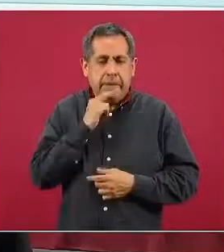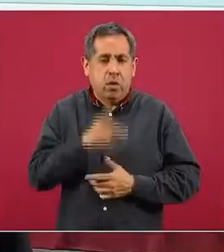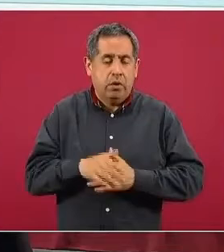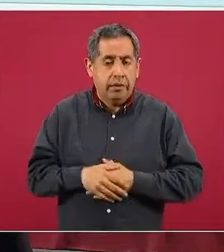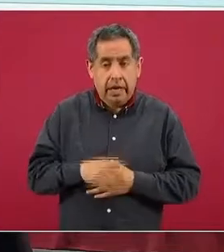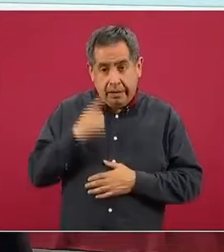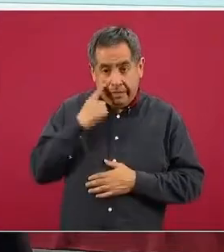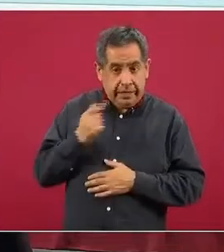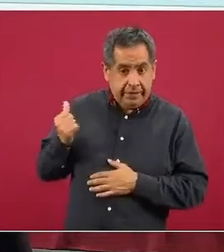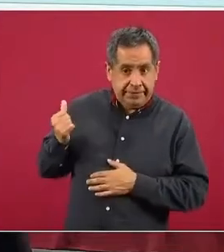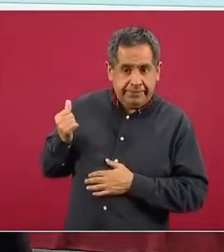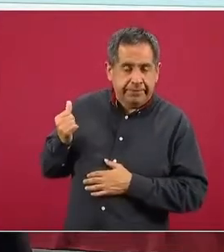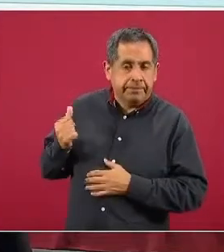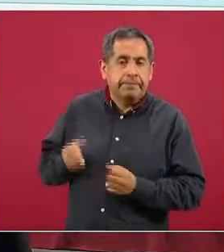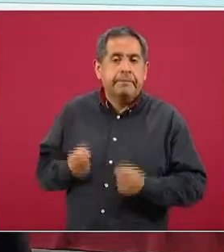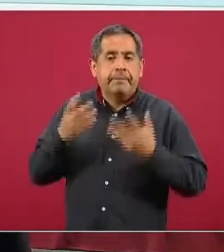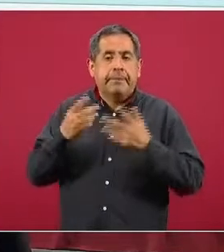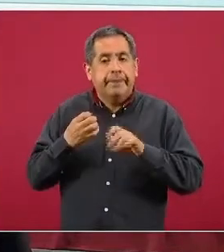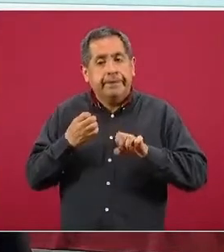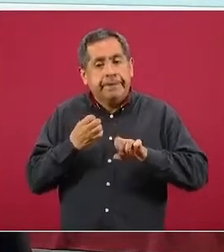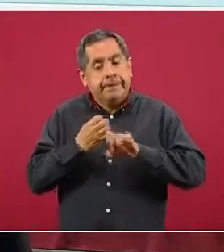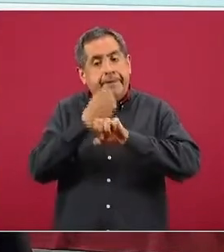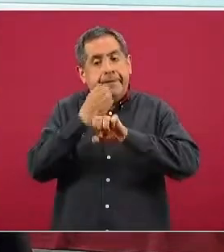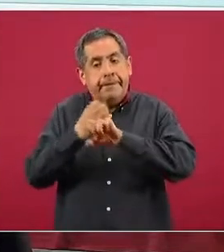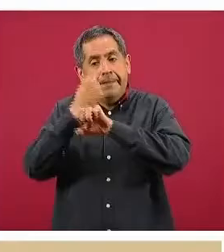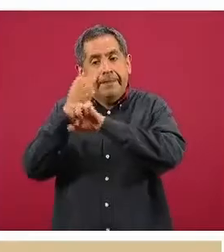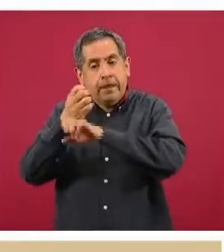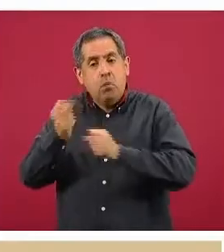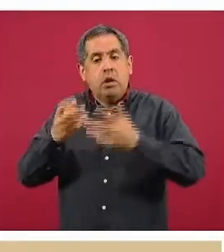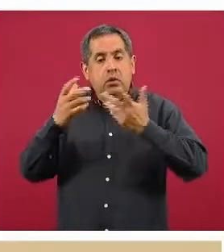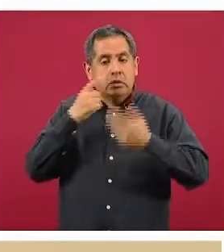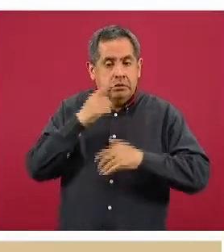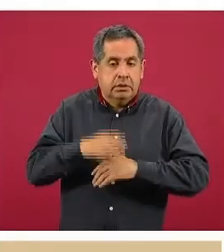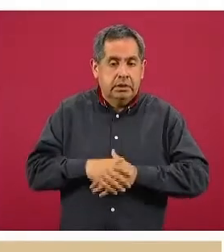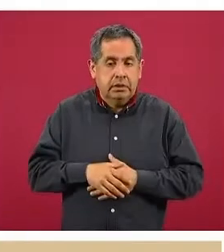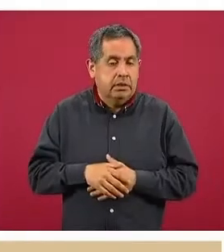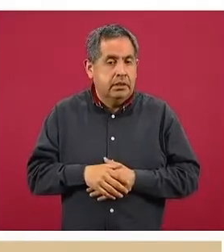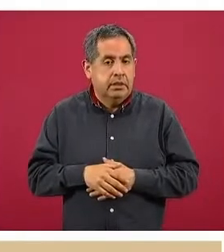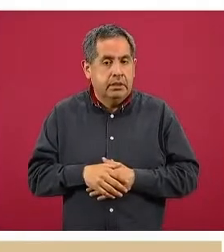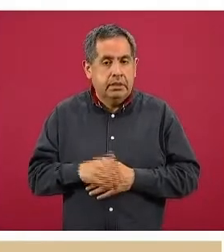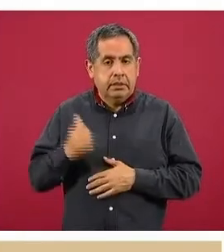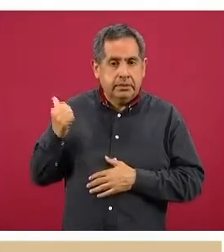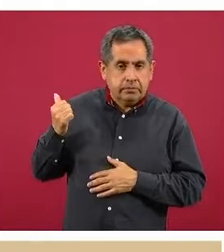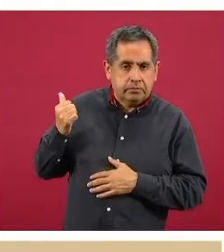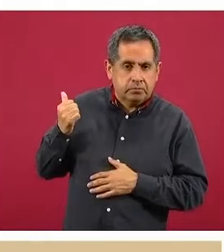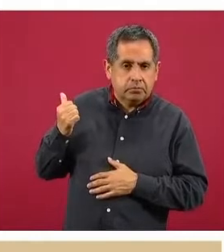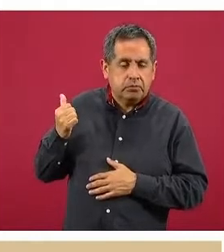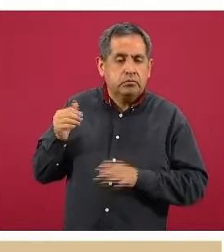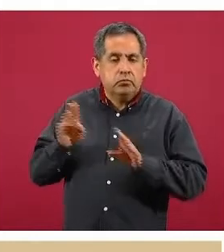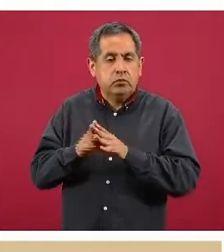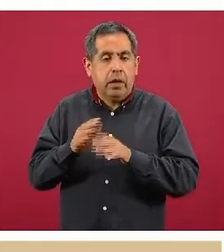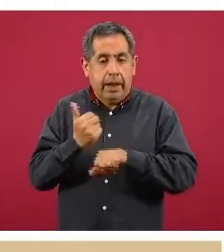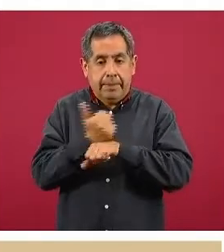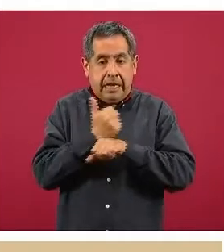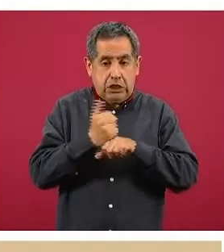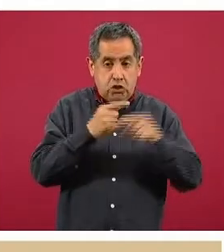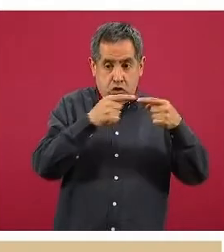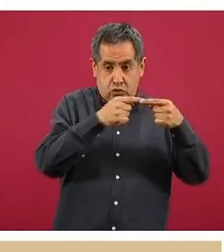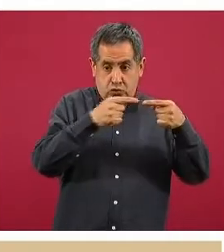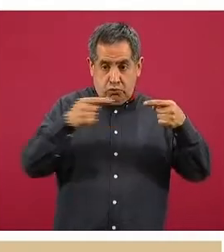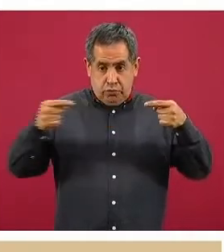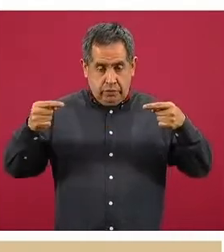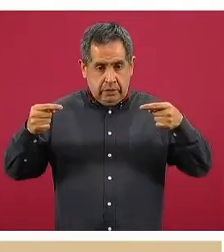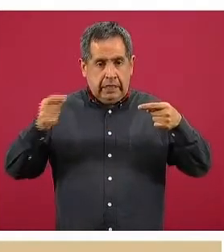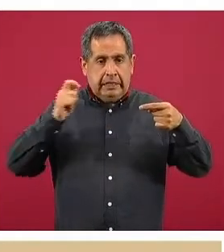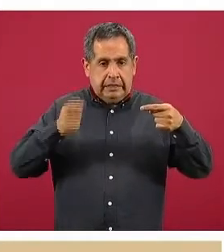solo el avance por entidad federativa. La línea punteada de color amarillo es lo